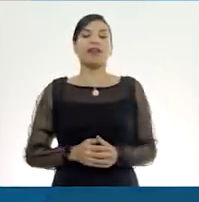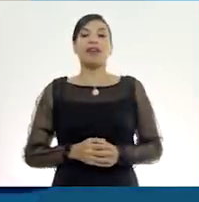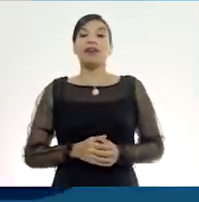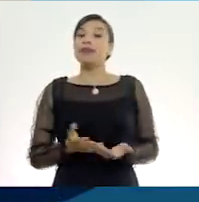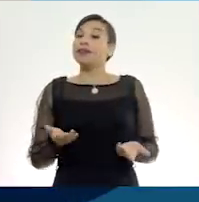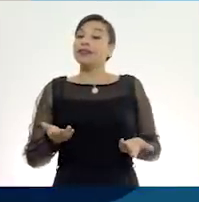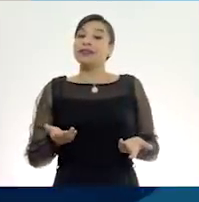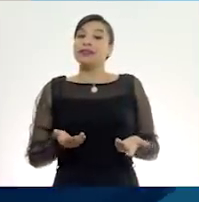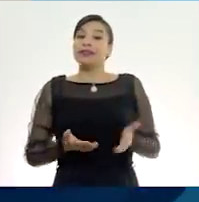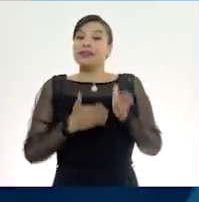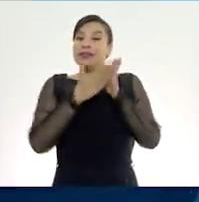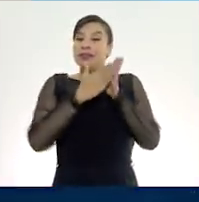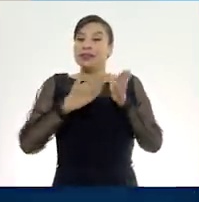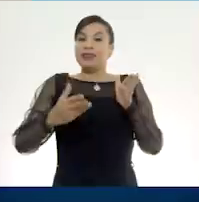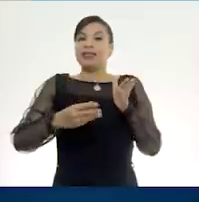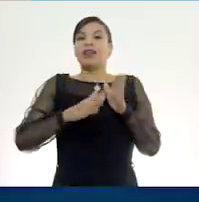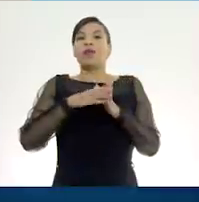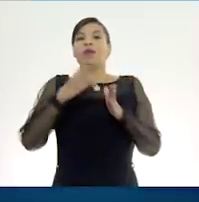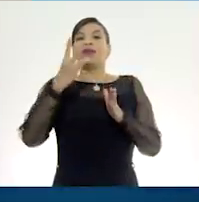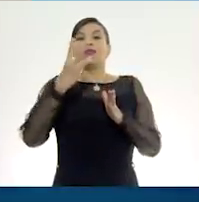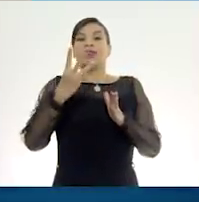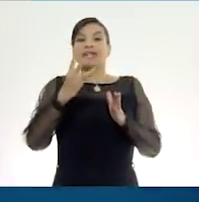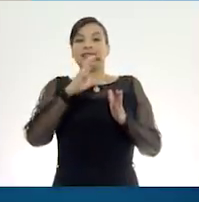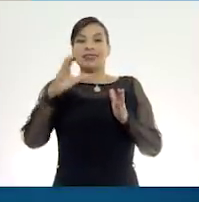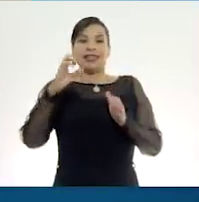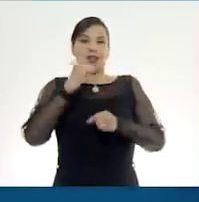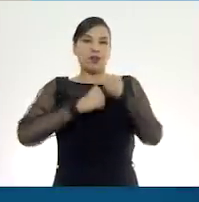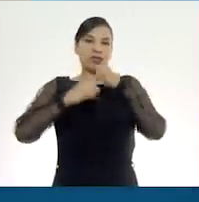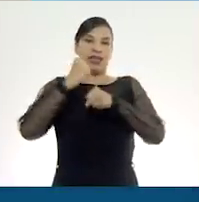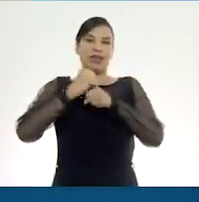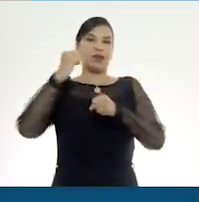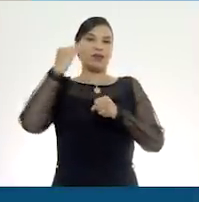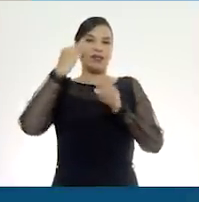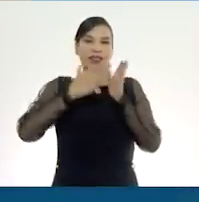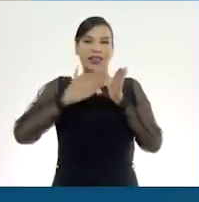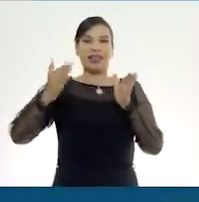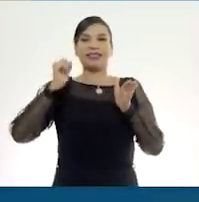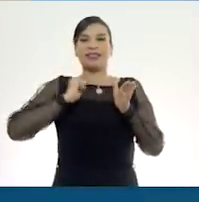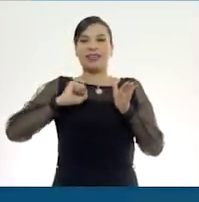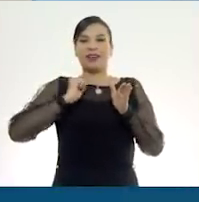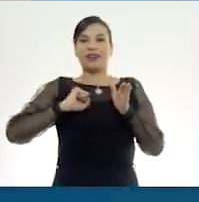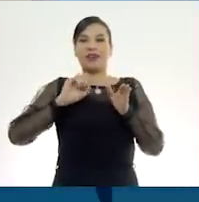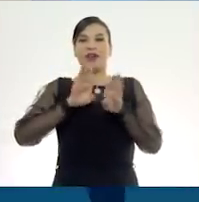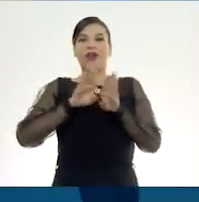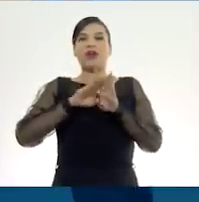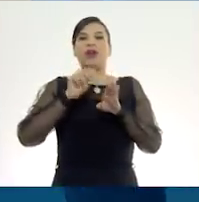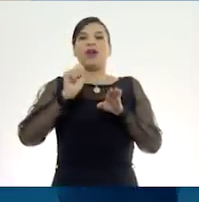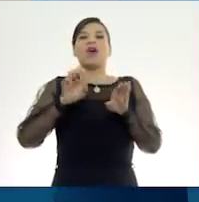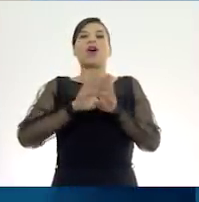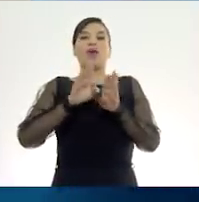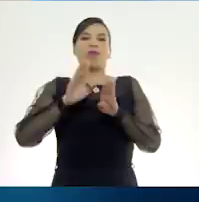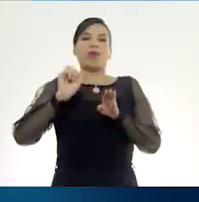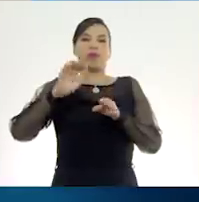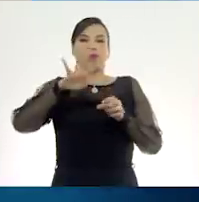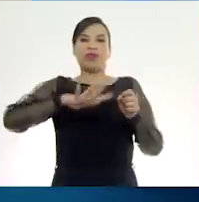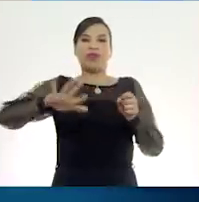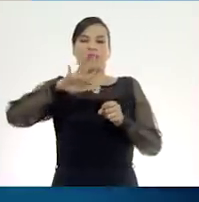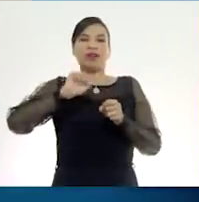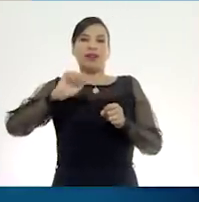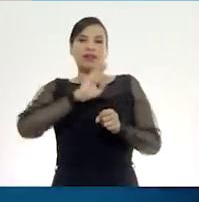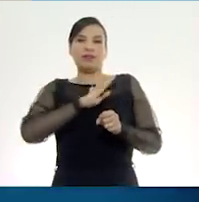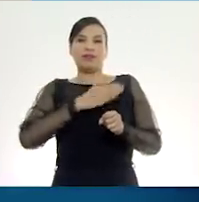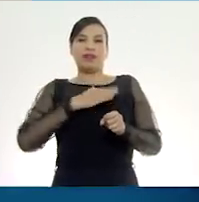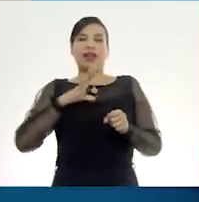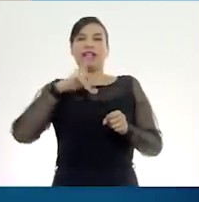Entonces, durante los 3 siglos de la historia colonial, ustedes saben que básicamente las creencias religiosas que se asentaron fueron propias